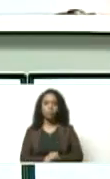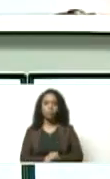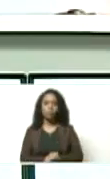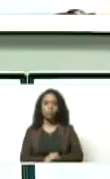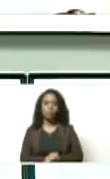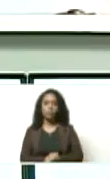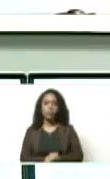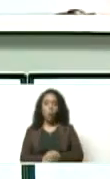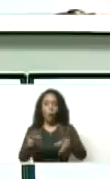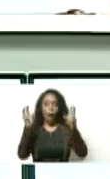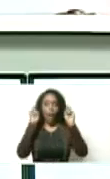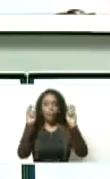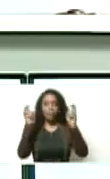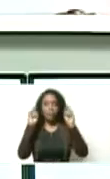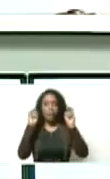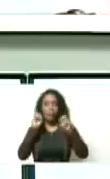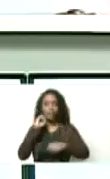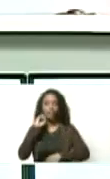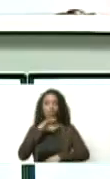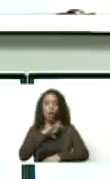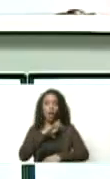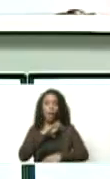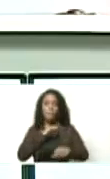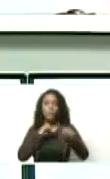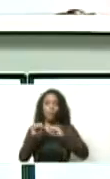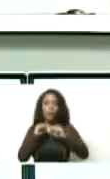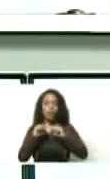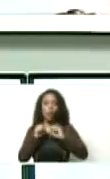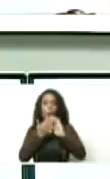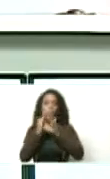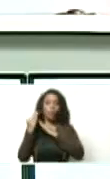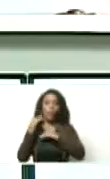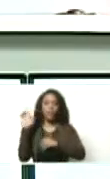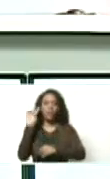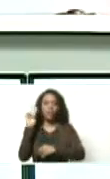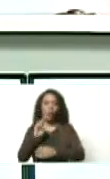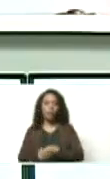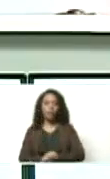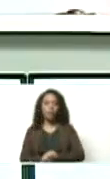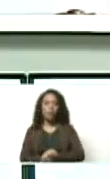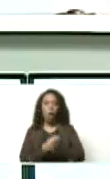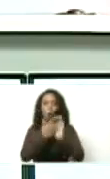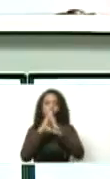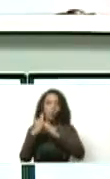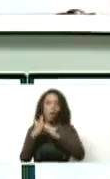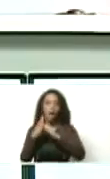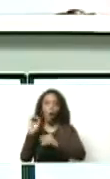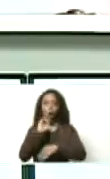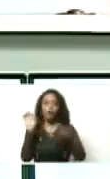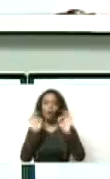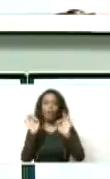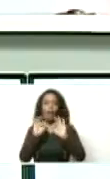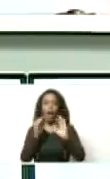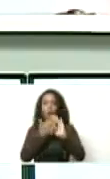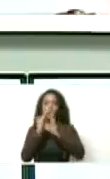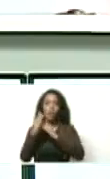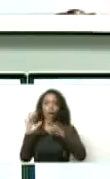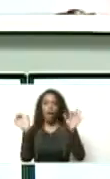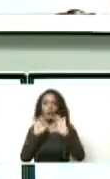la consigna histórica del movimiento comunero venezolano. Comuna.